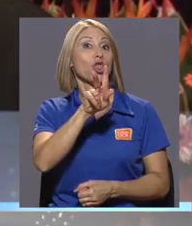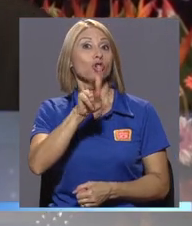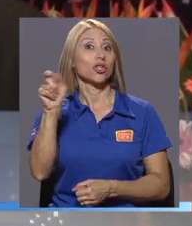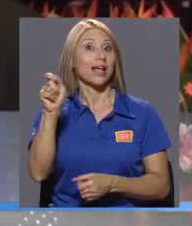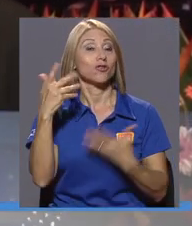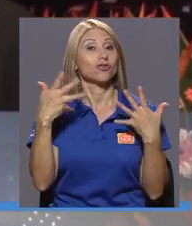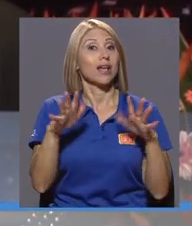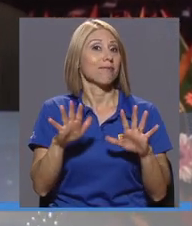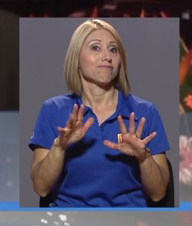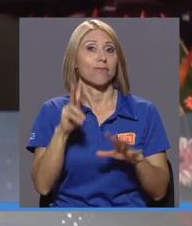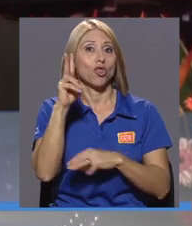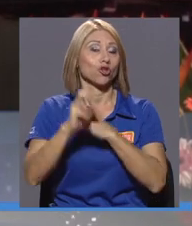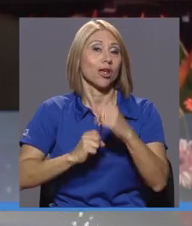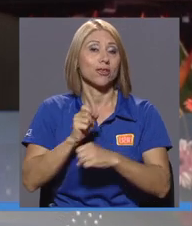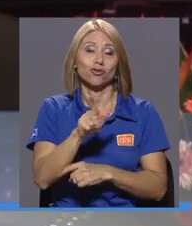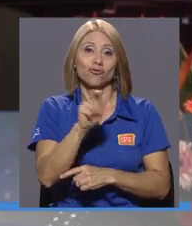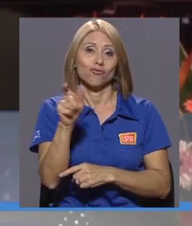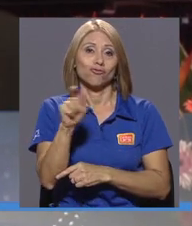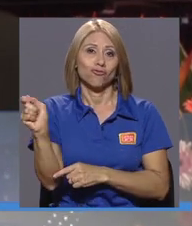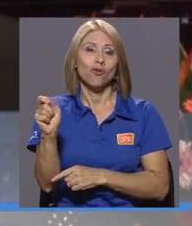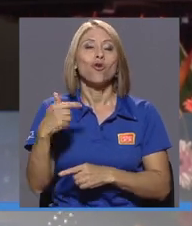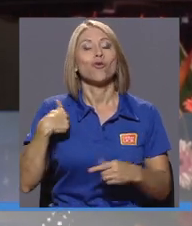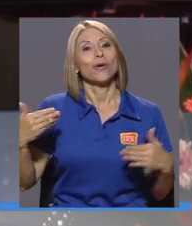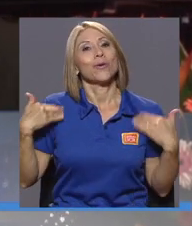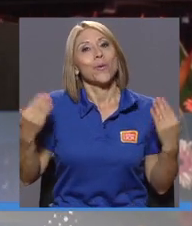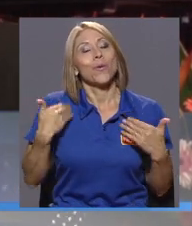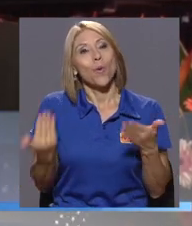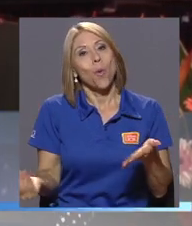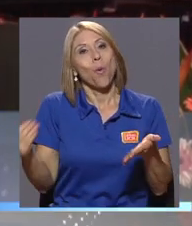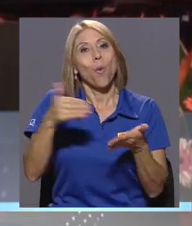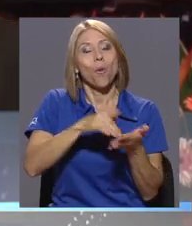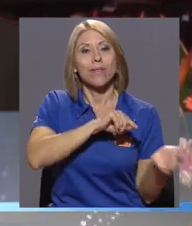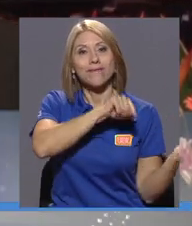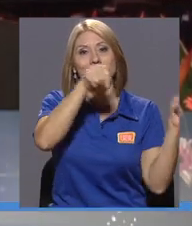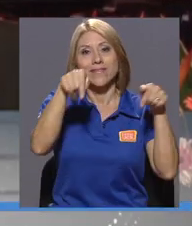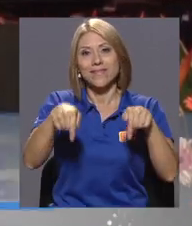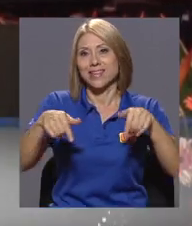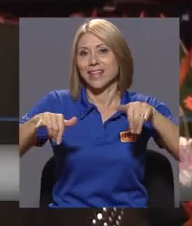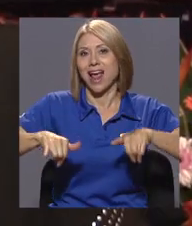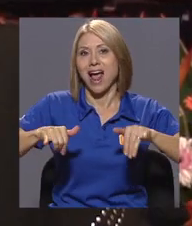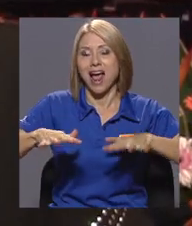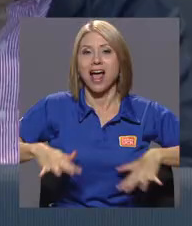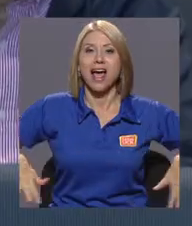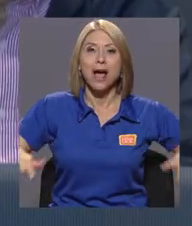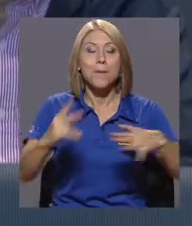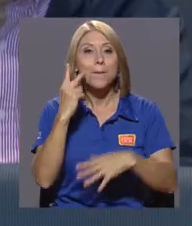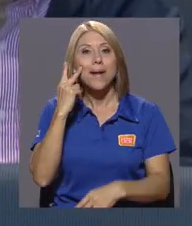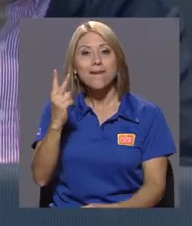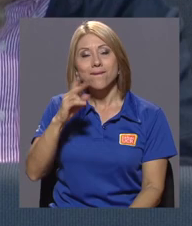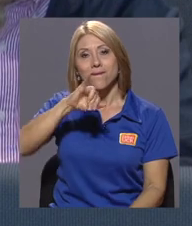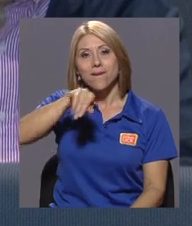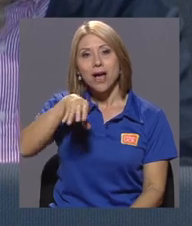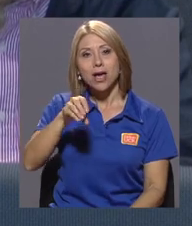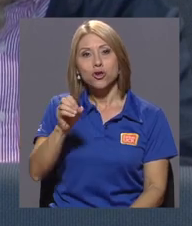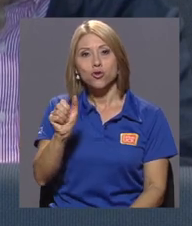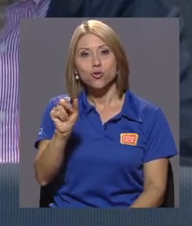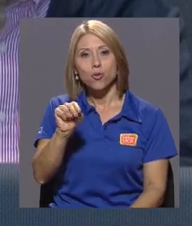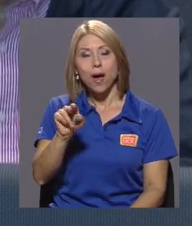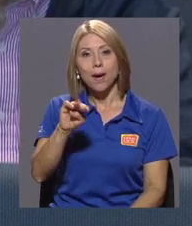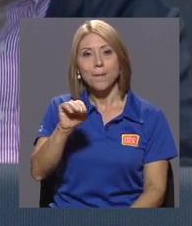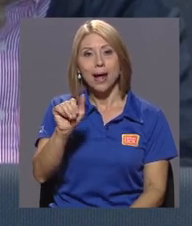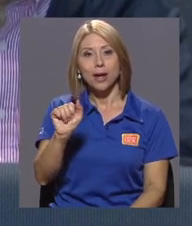contenta y muy feliz de venir otra vez al alma máter este venir a ver a joan manuel serrat es